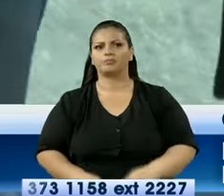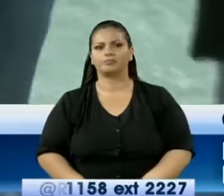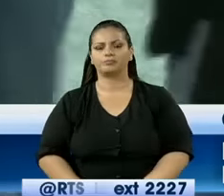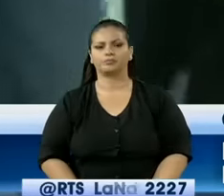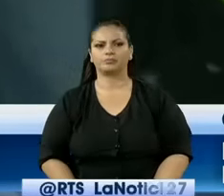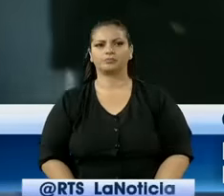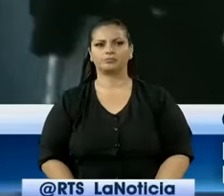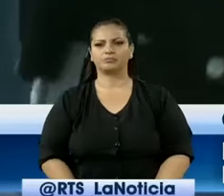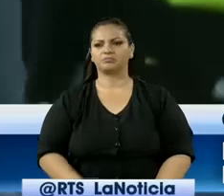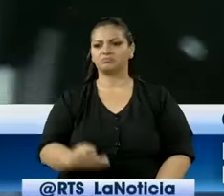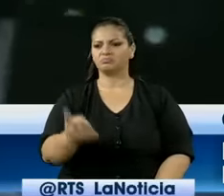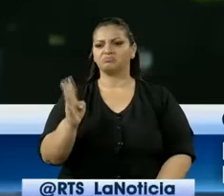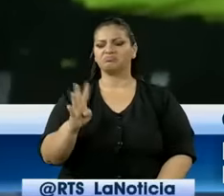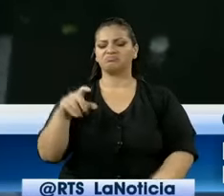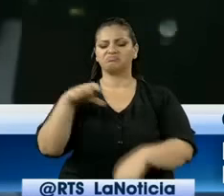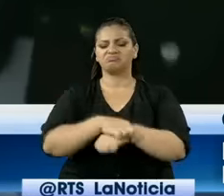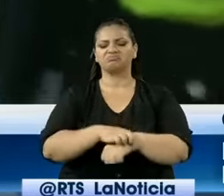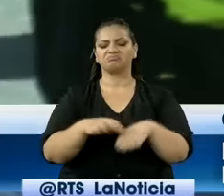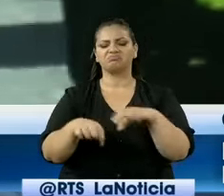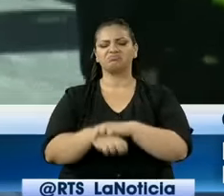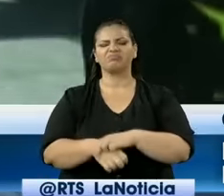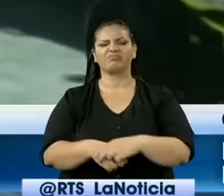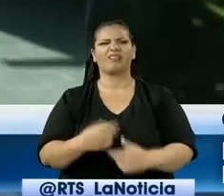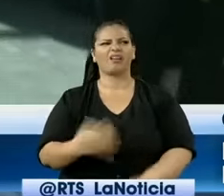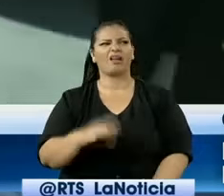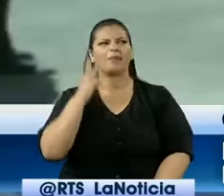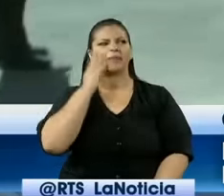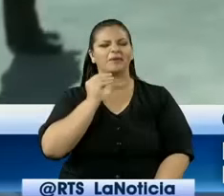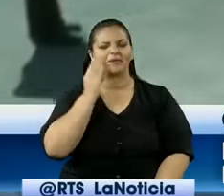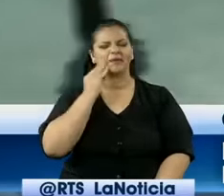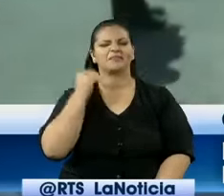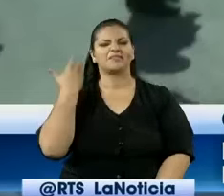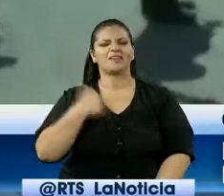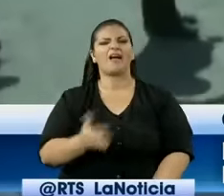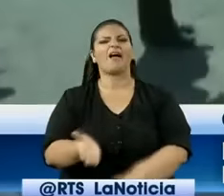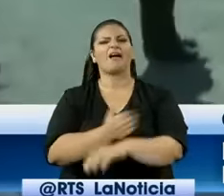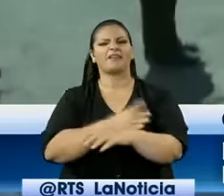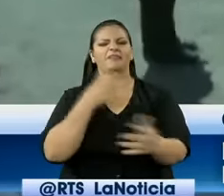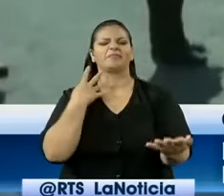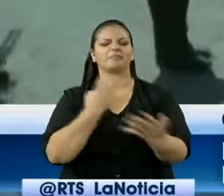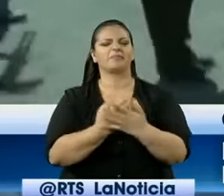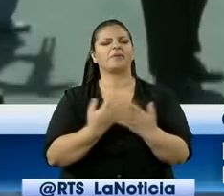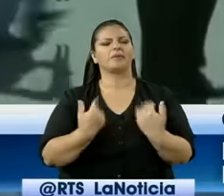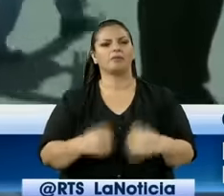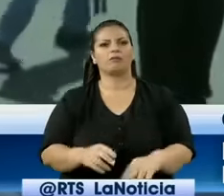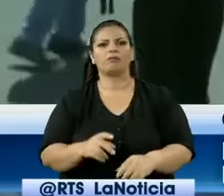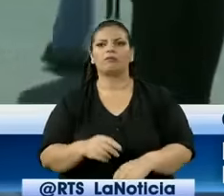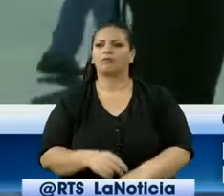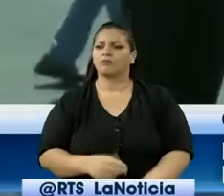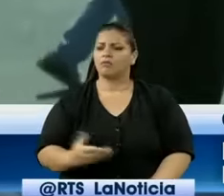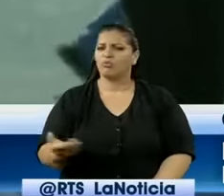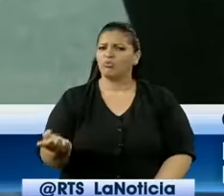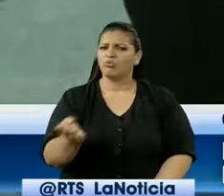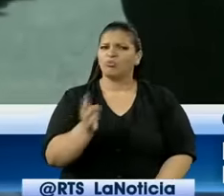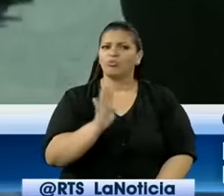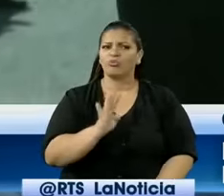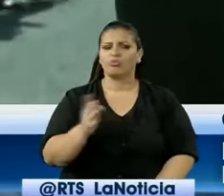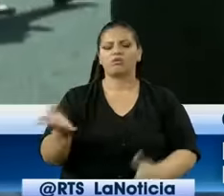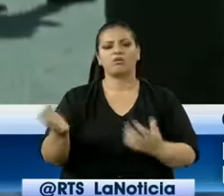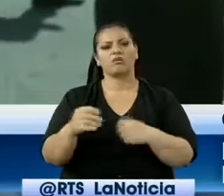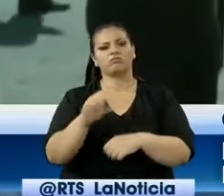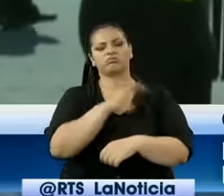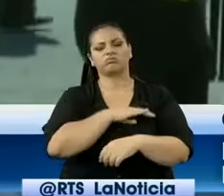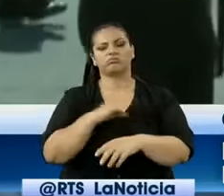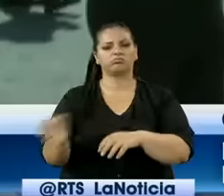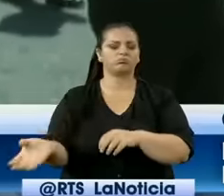que ya no les asusta a las esposas, custodiados por algunos policías, fueron llevados a la unidad de flagrancia para la audiencia respectiva. Por los